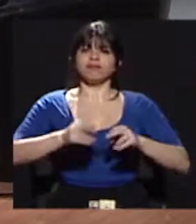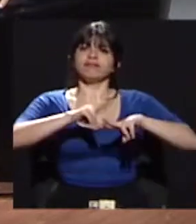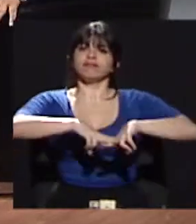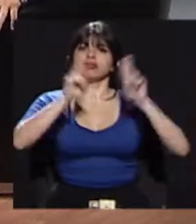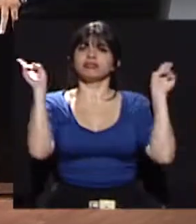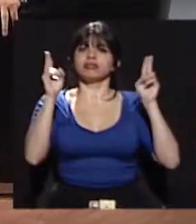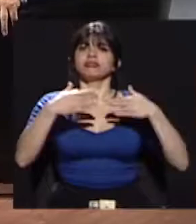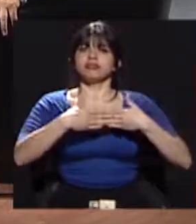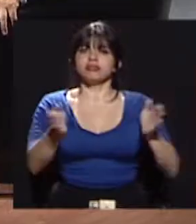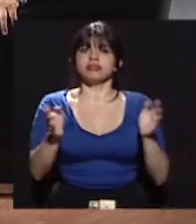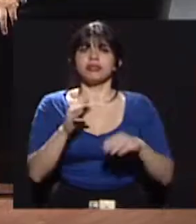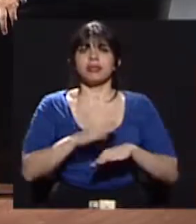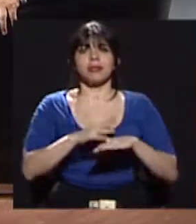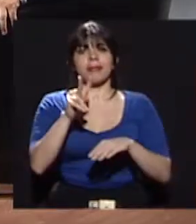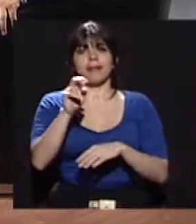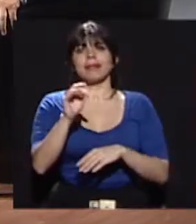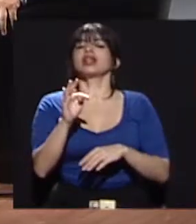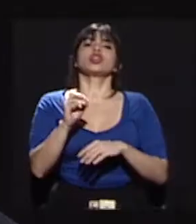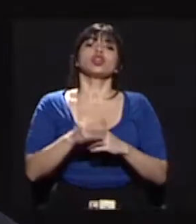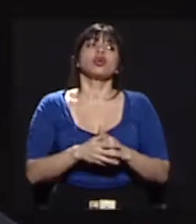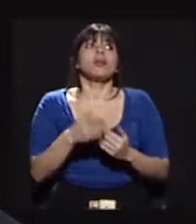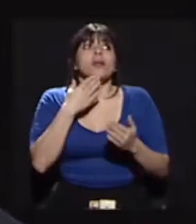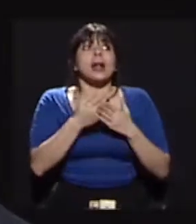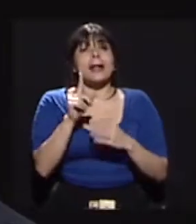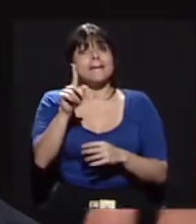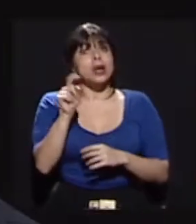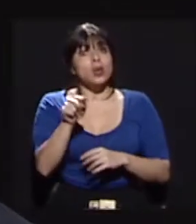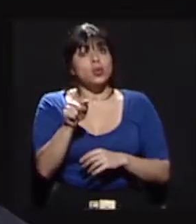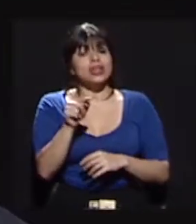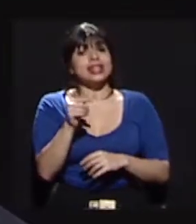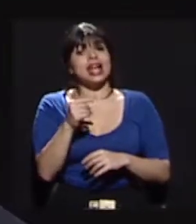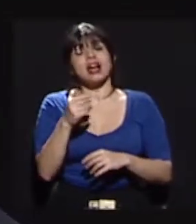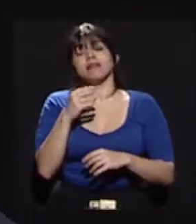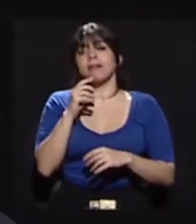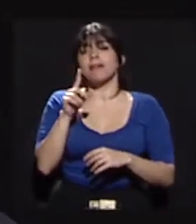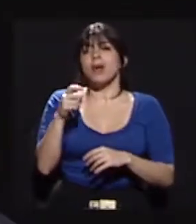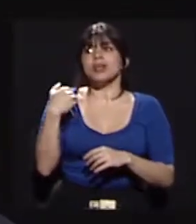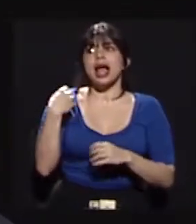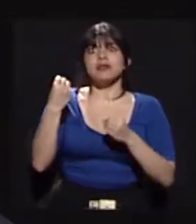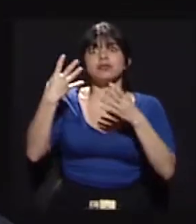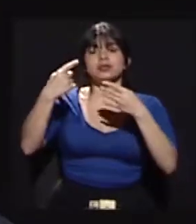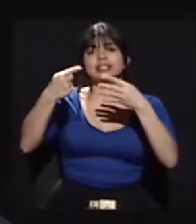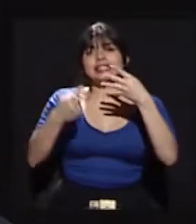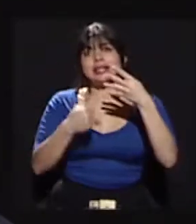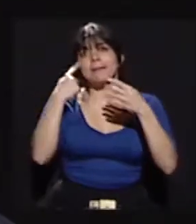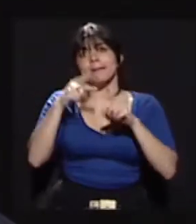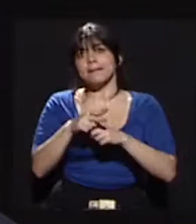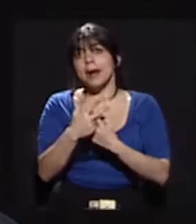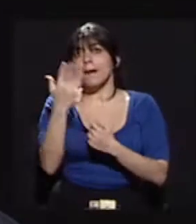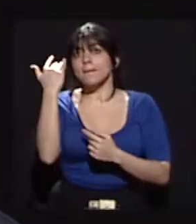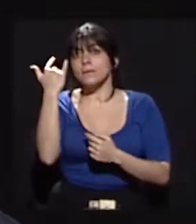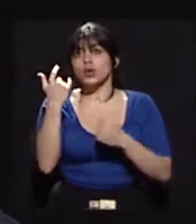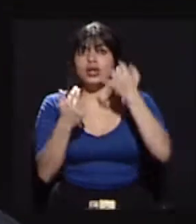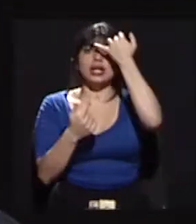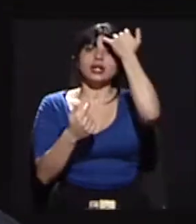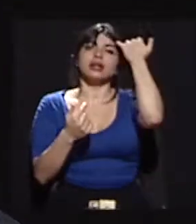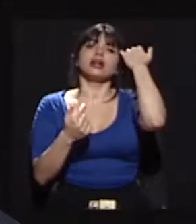el veto la pregunta tiene mucho mucho por dónde empezar por qué